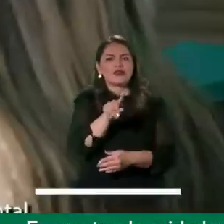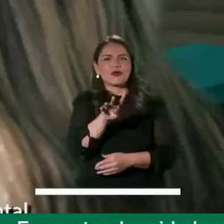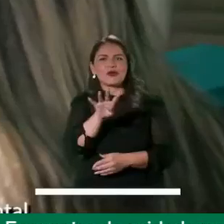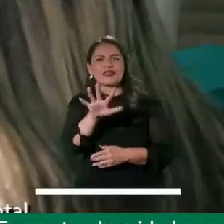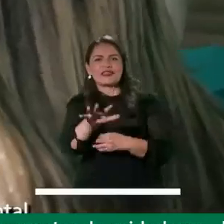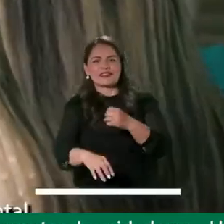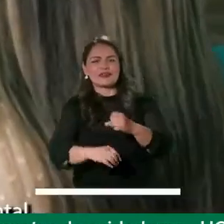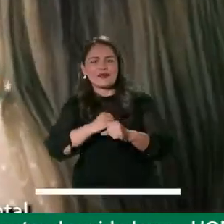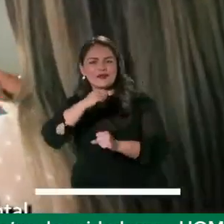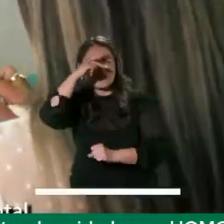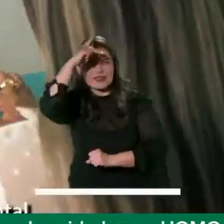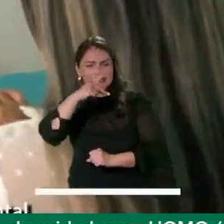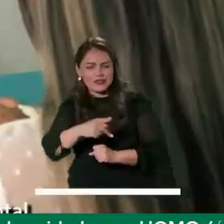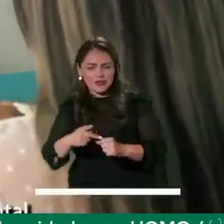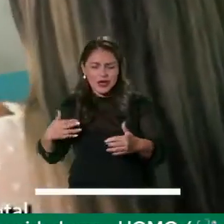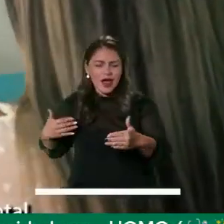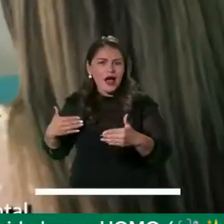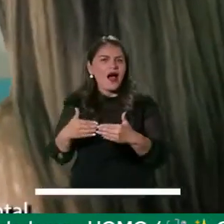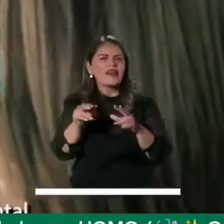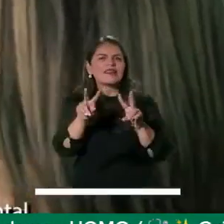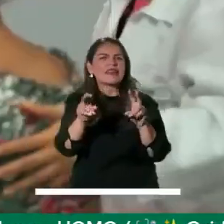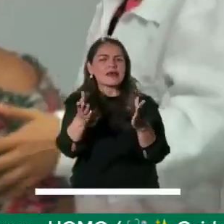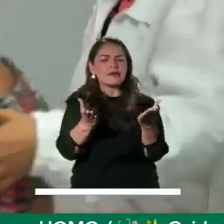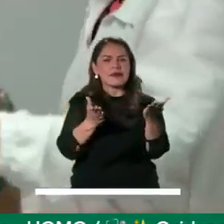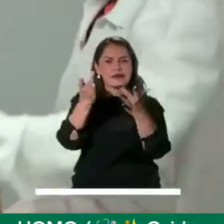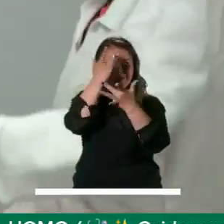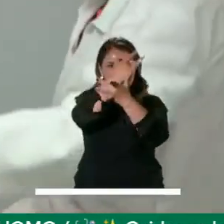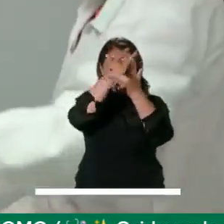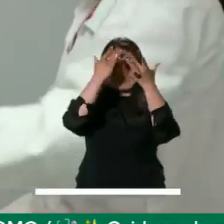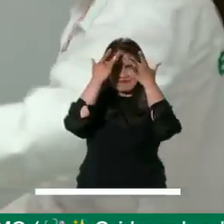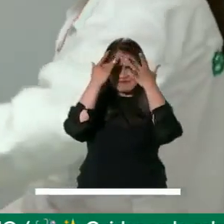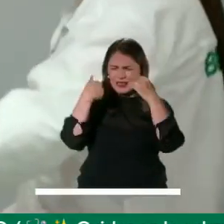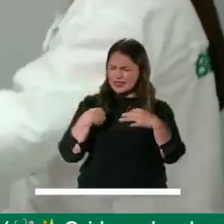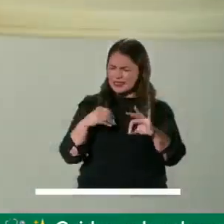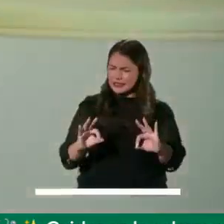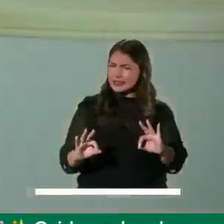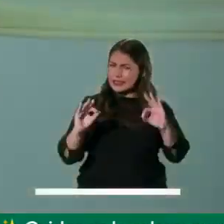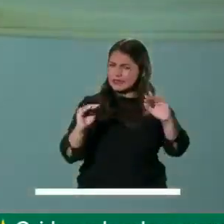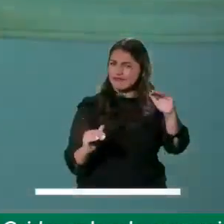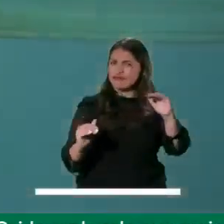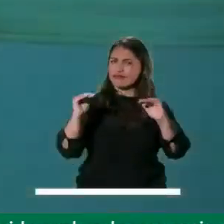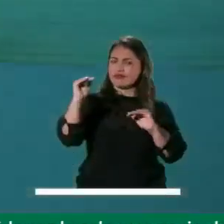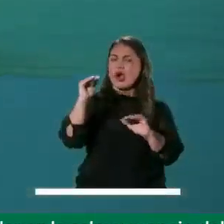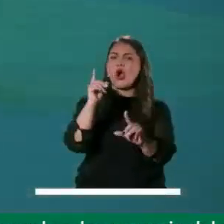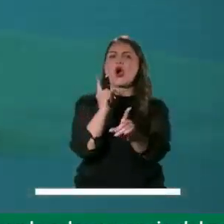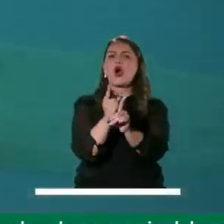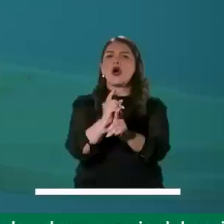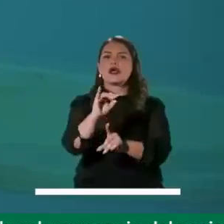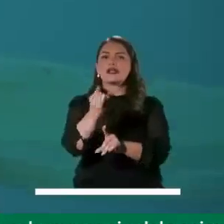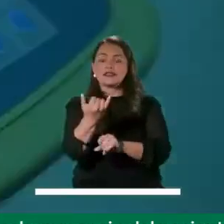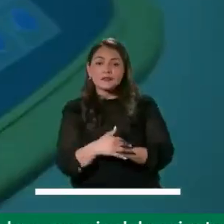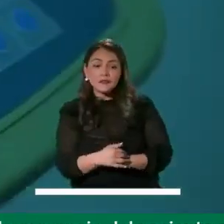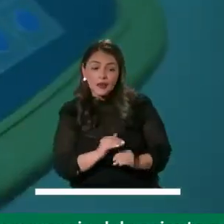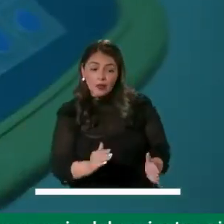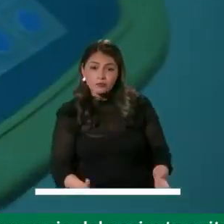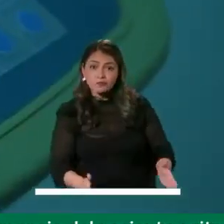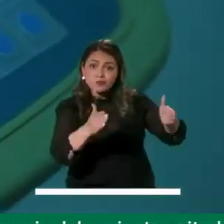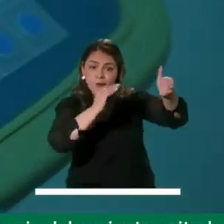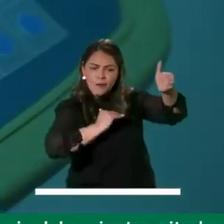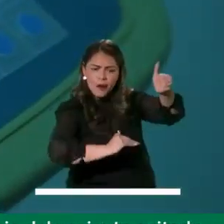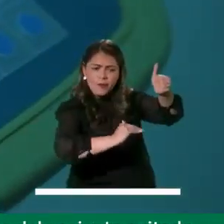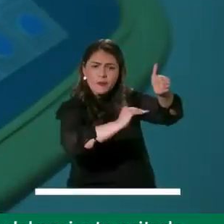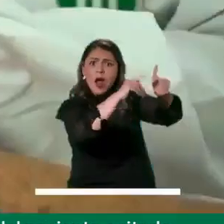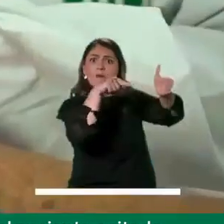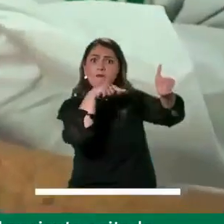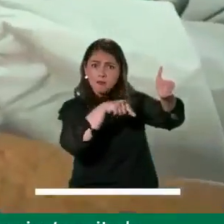prestando servicios especializados en salud mental, con los más altos estándares de calidad y eficiencia, lo que me ha llevado